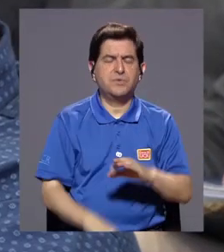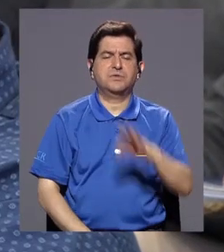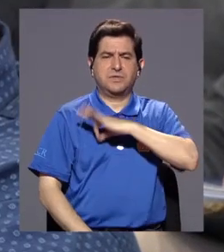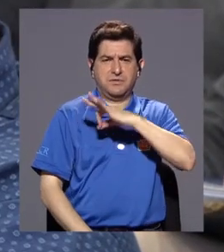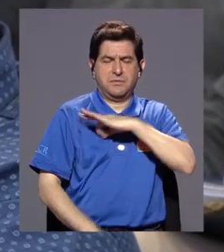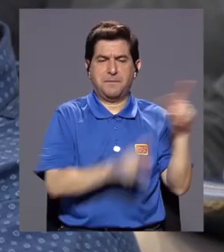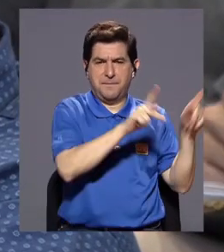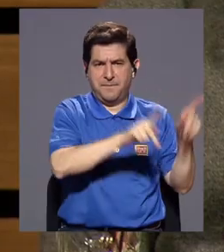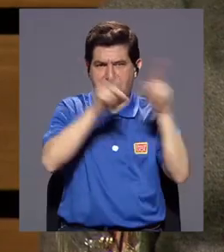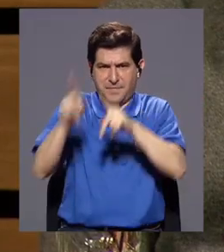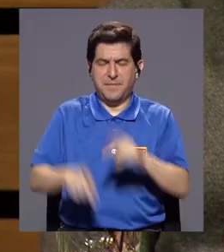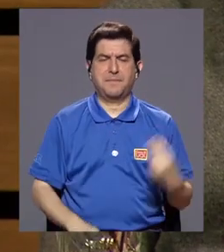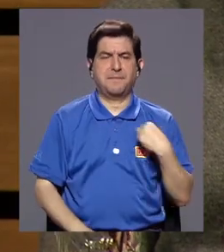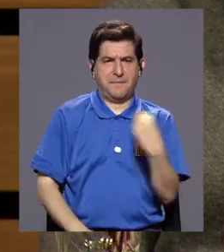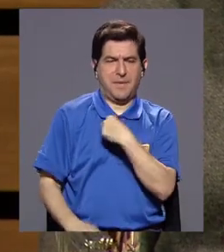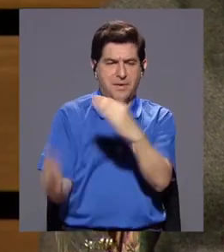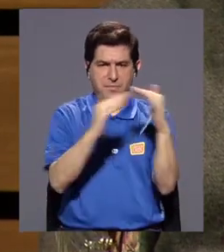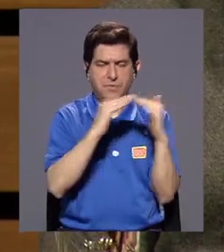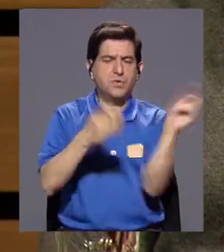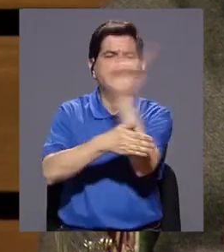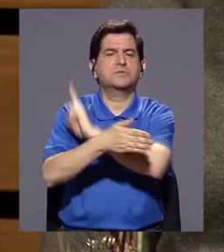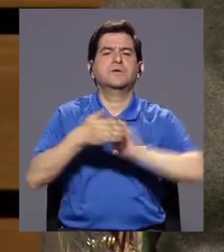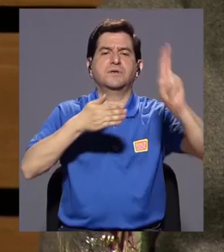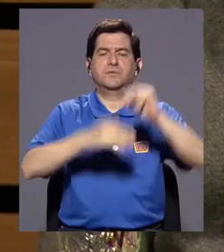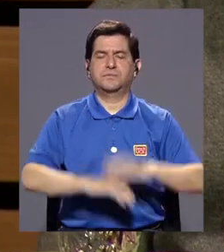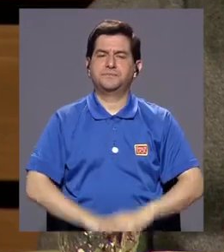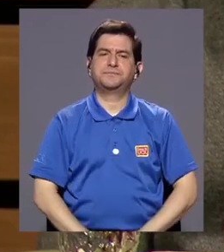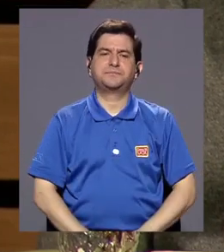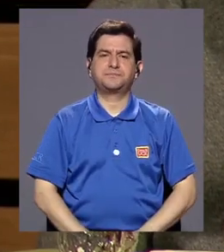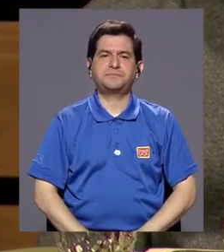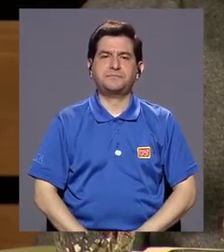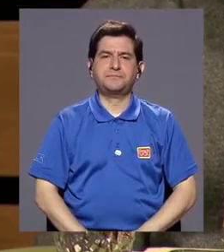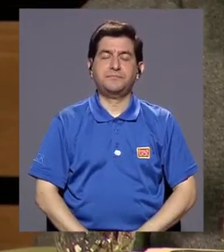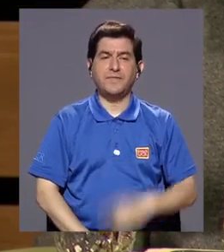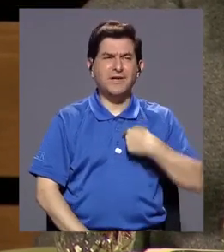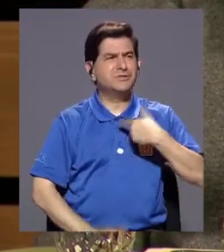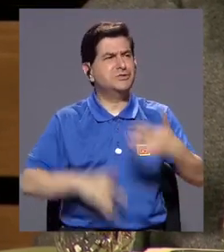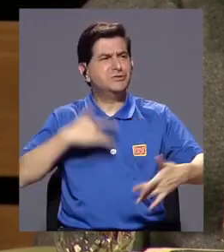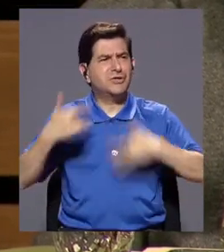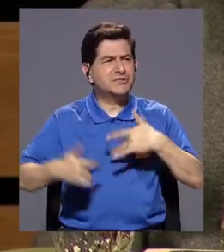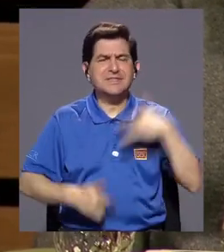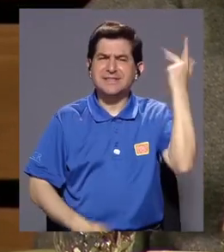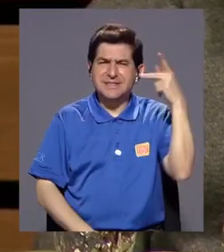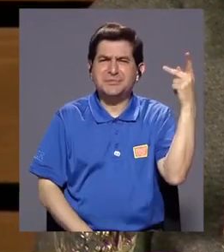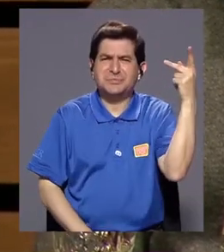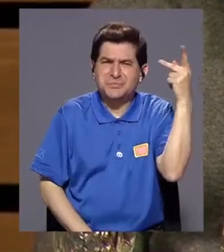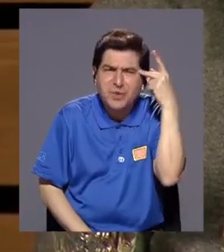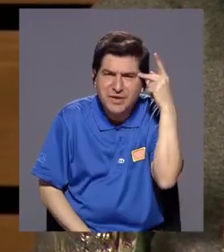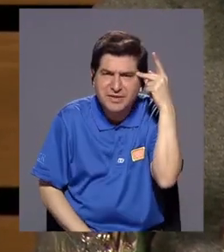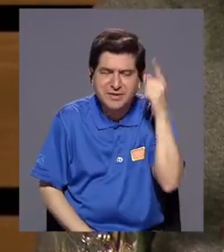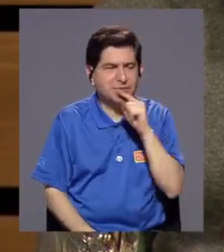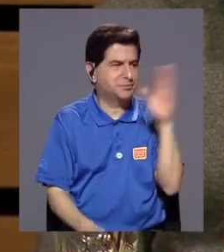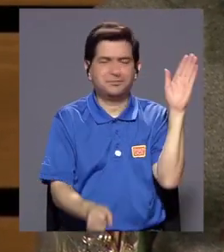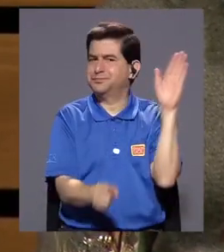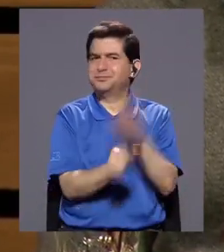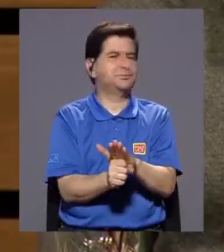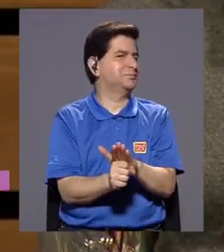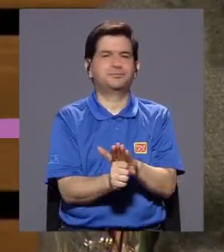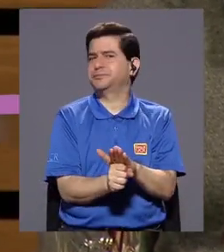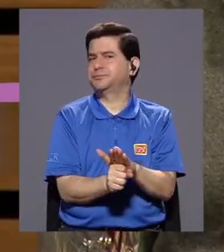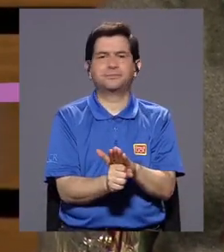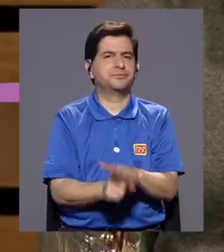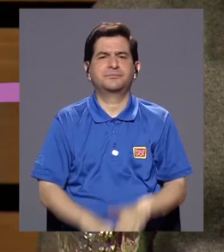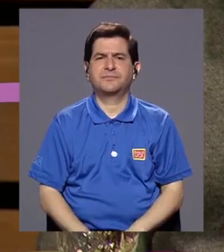comunidad universitaria. Siento yo que estas políticas no se están cumpliendo. ¿Y qué tiene el gran problema de